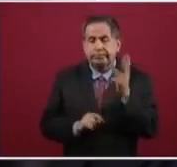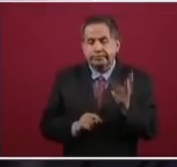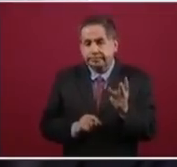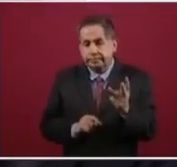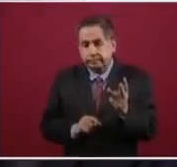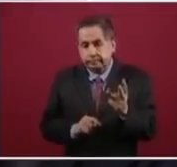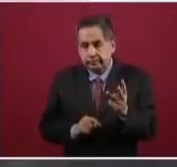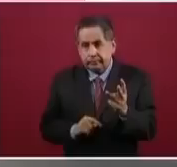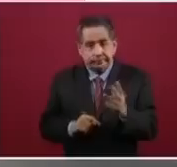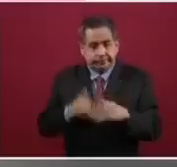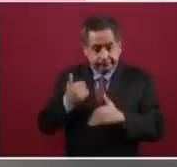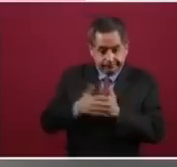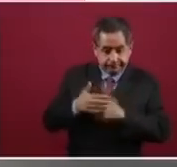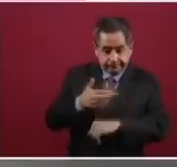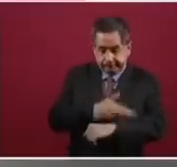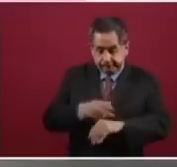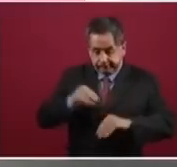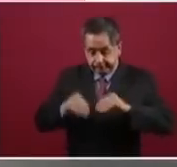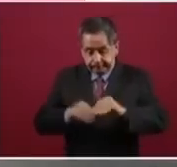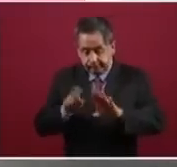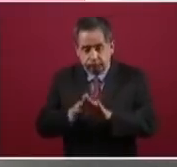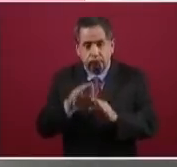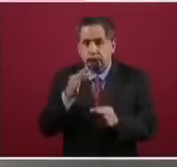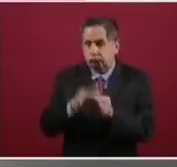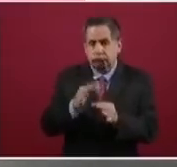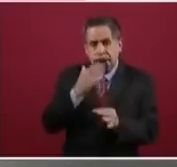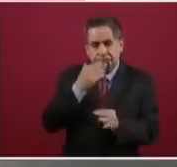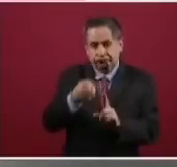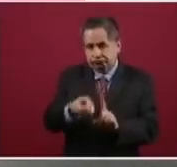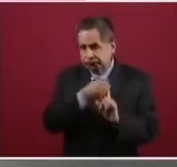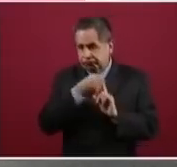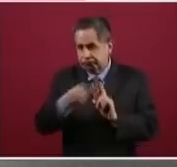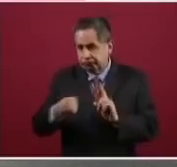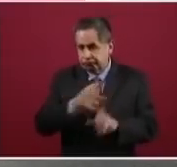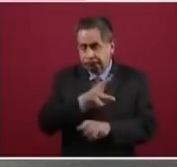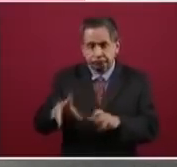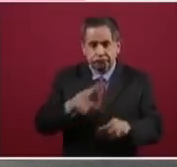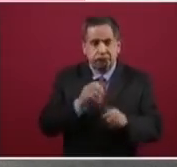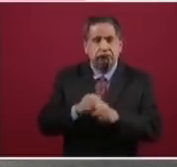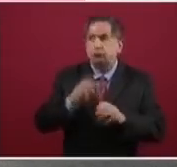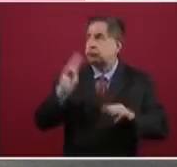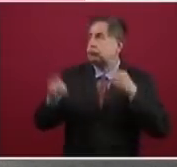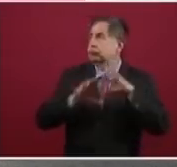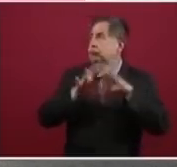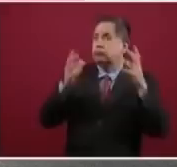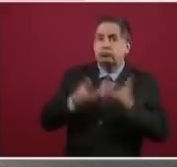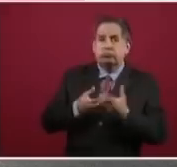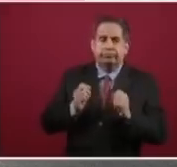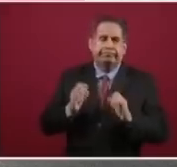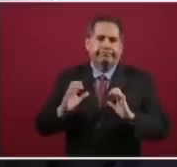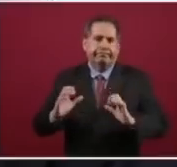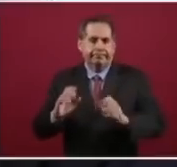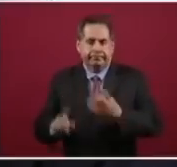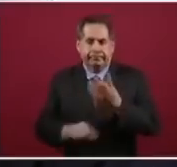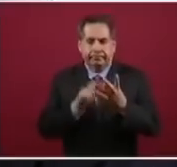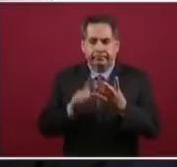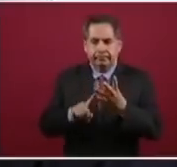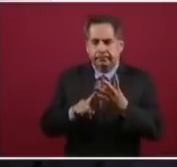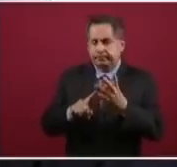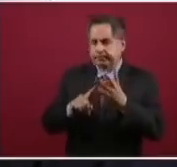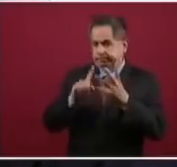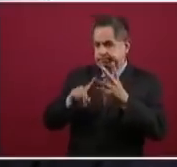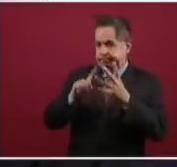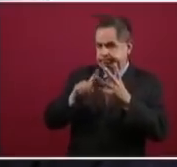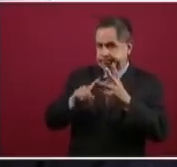implementación se buscará una ejecución oportuna en particular en un contexto de desaceleración global permítanme tomarme un minuto en este